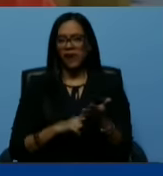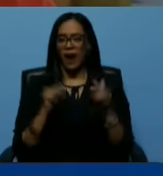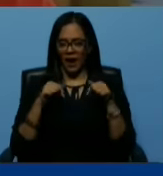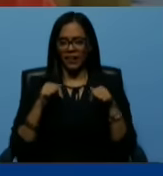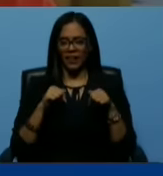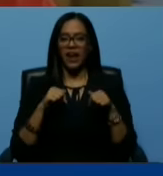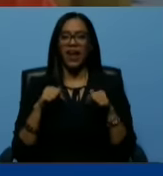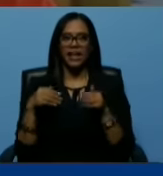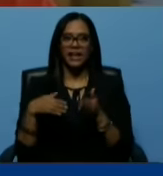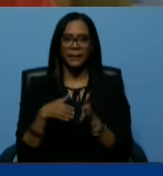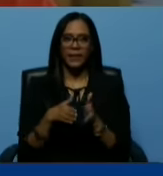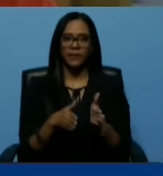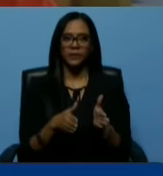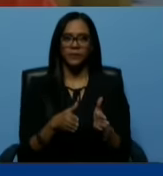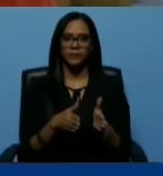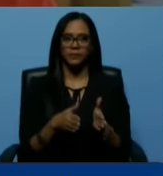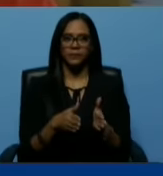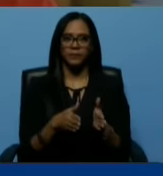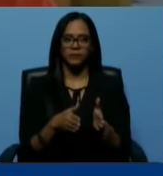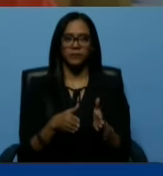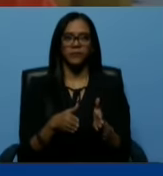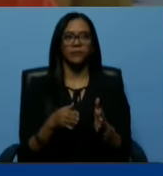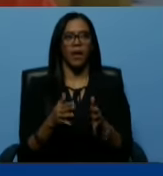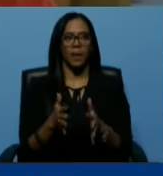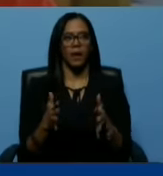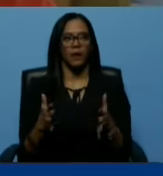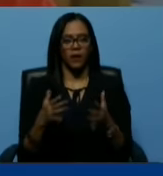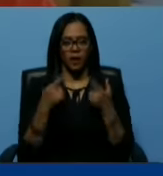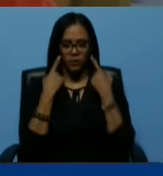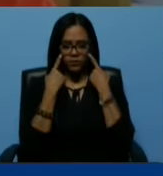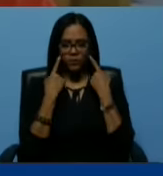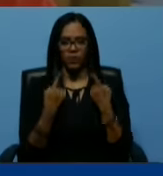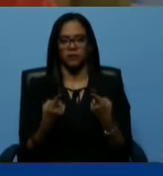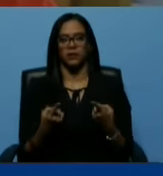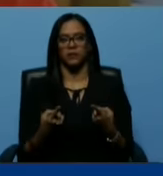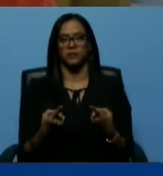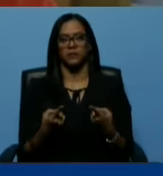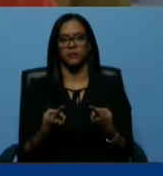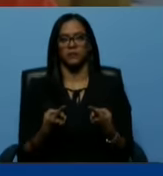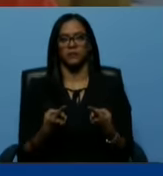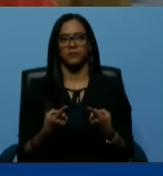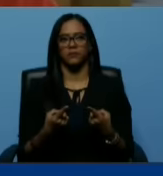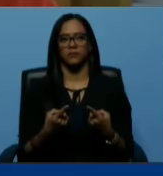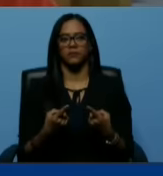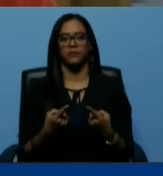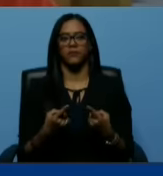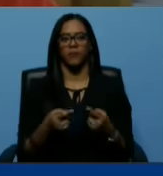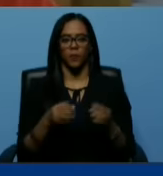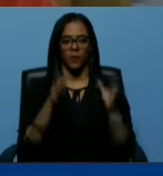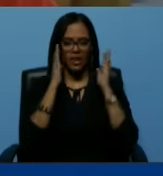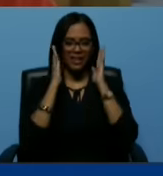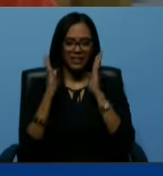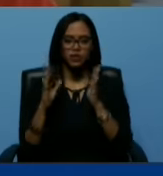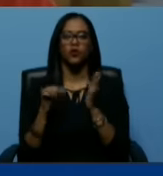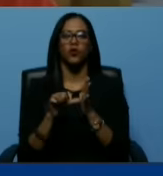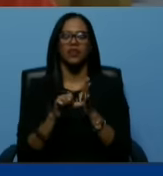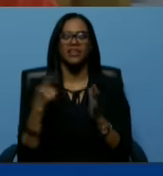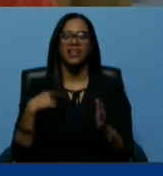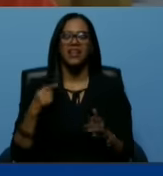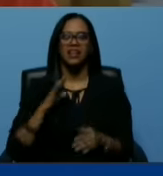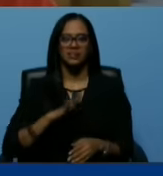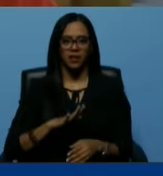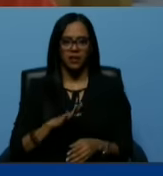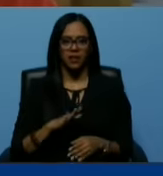el camino. Hemos logrado visualizar, poner el foco donde tiene que estar. Este es el camino.